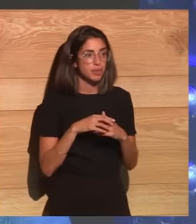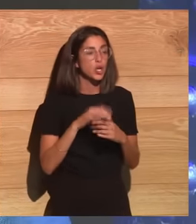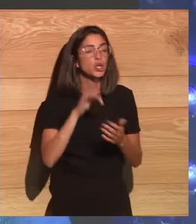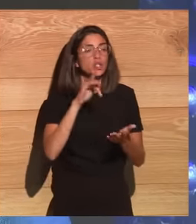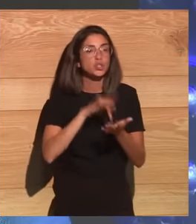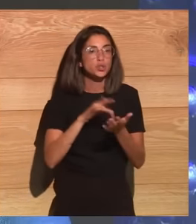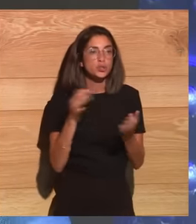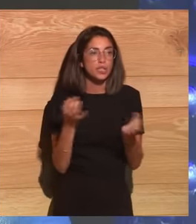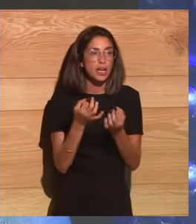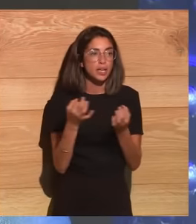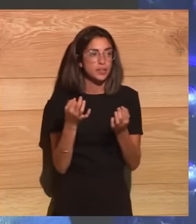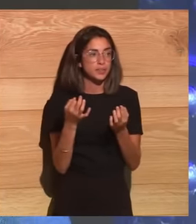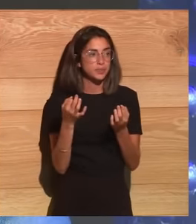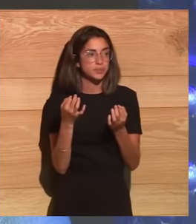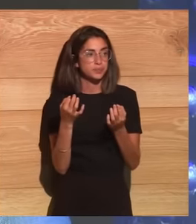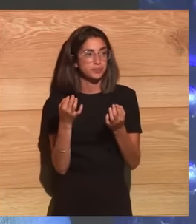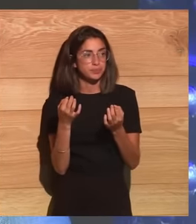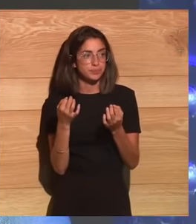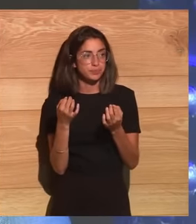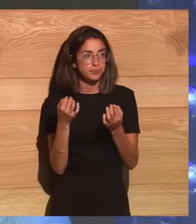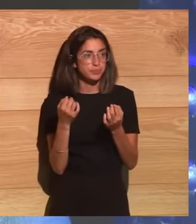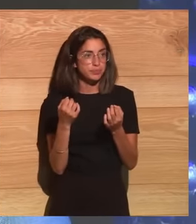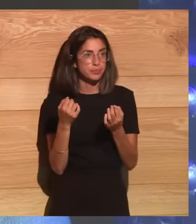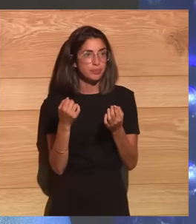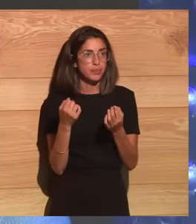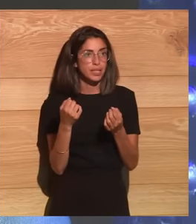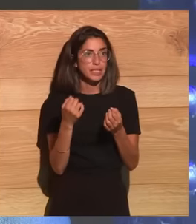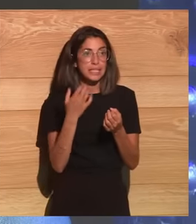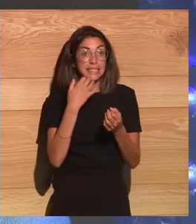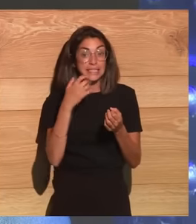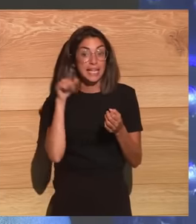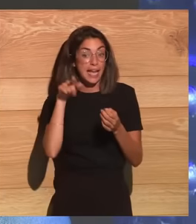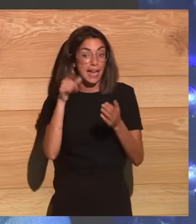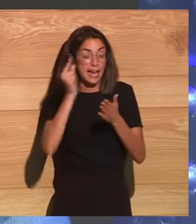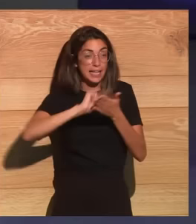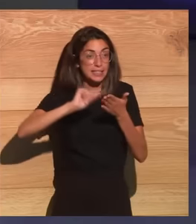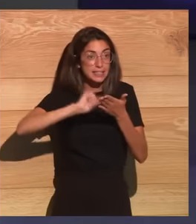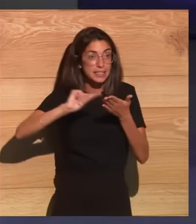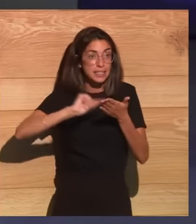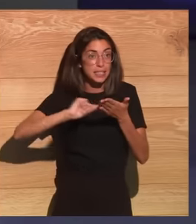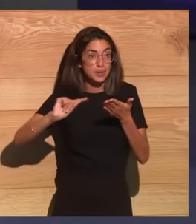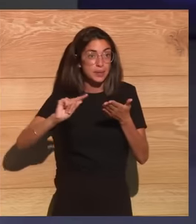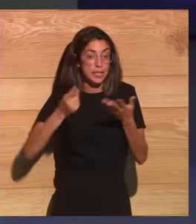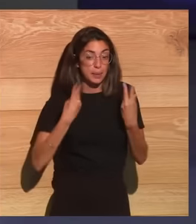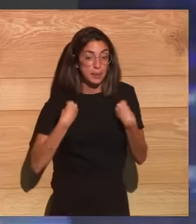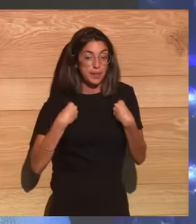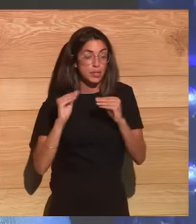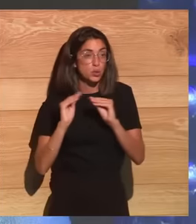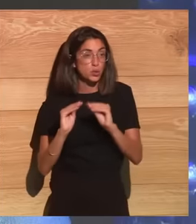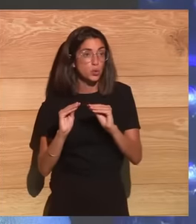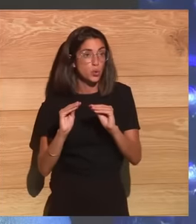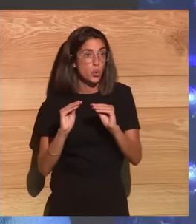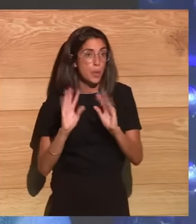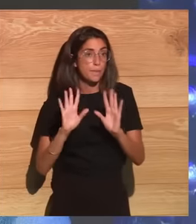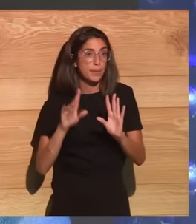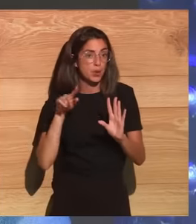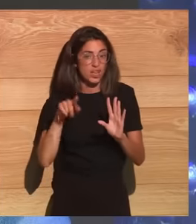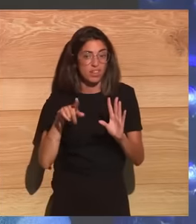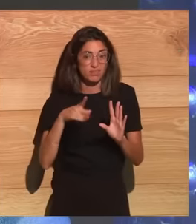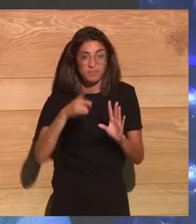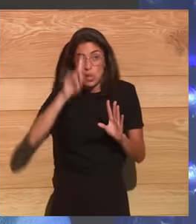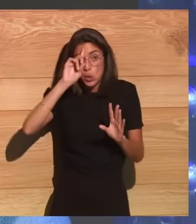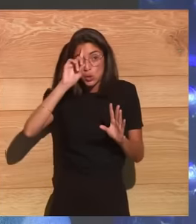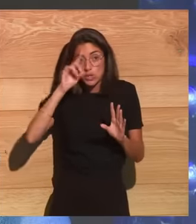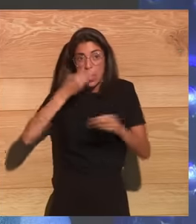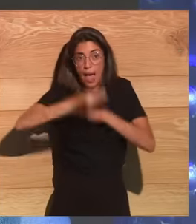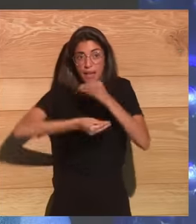es lo siguiente. Ya te lo digo yo. Cuando Umberto Eco se pone a escribir ficción por primera vez en su vida, no tiene ni puta idea de lo que está